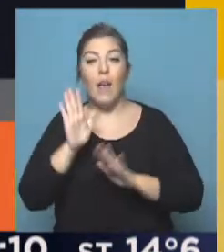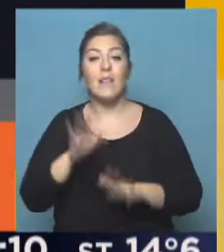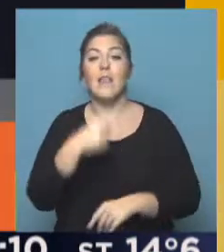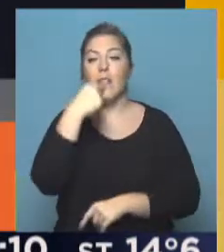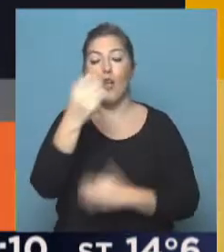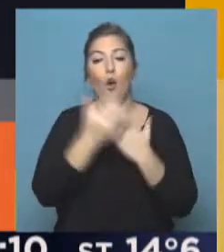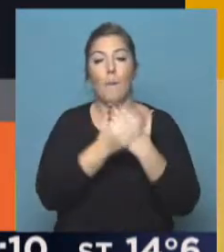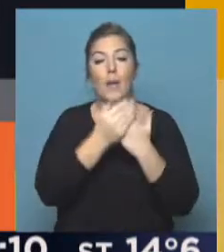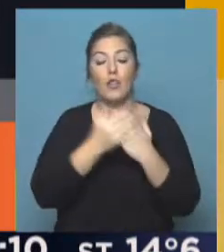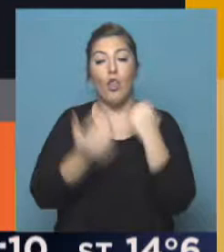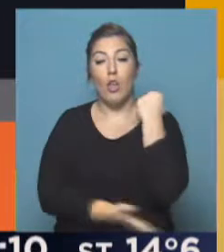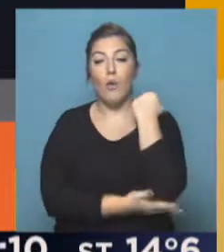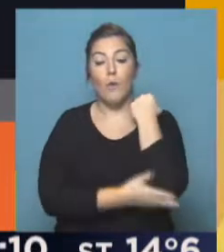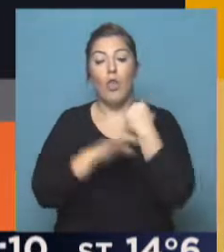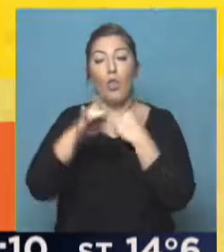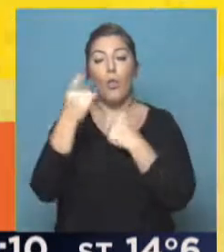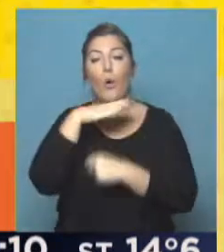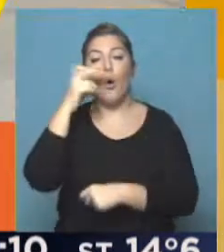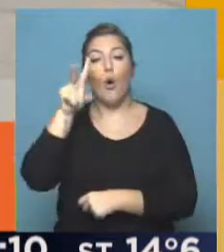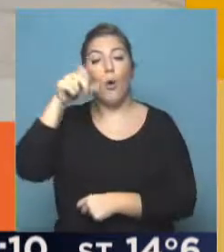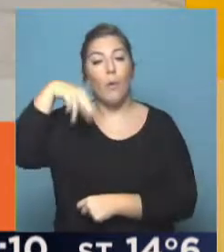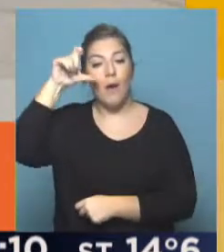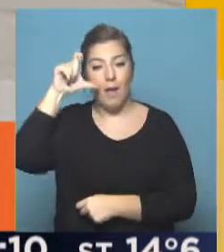el ministro de Hacienda, Nicolás Dujovne.